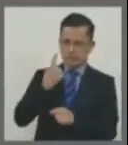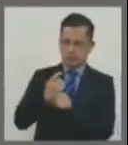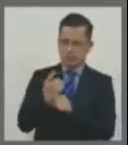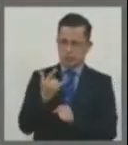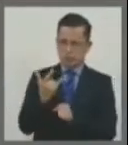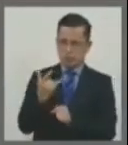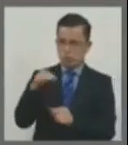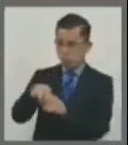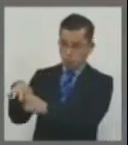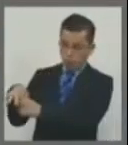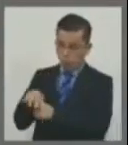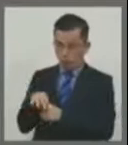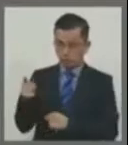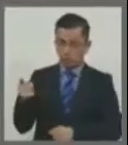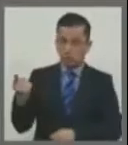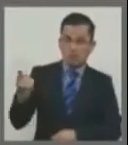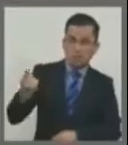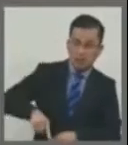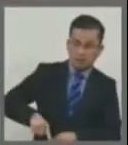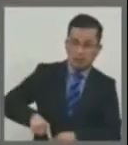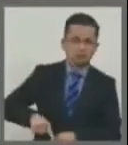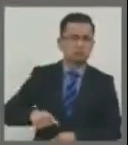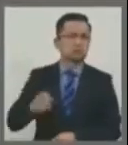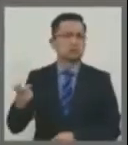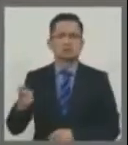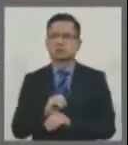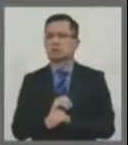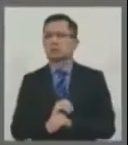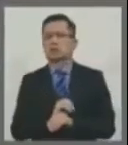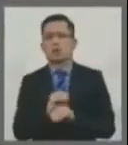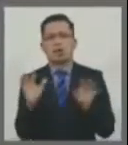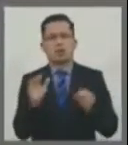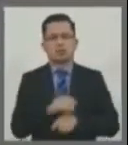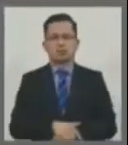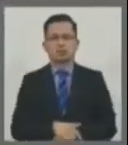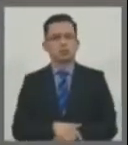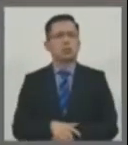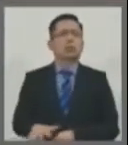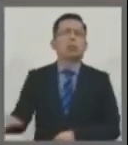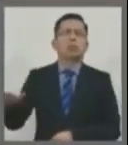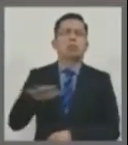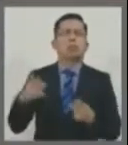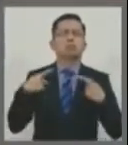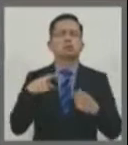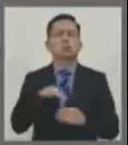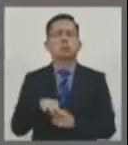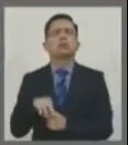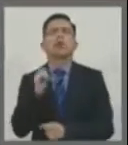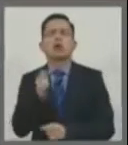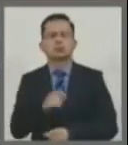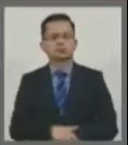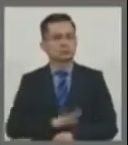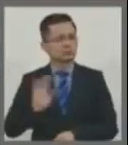julio es muy claro. La gente votó por el hartazgo de un